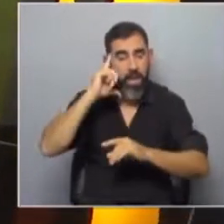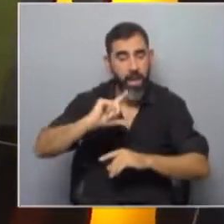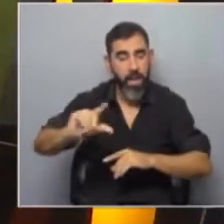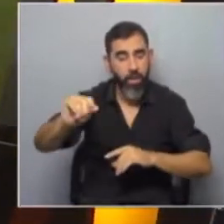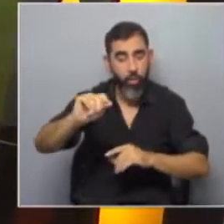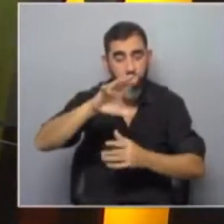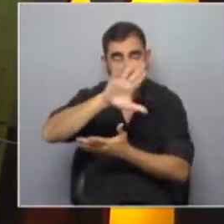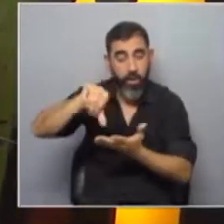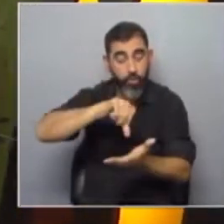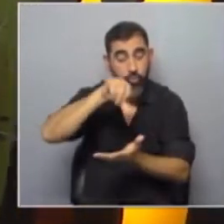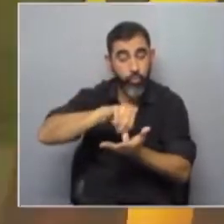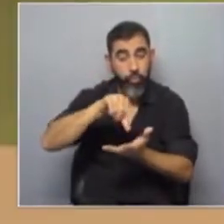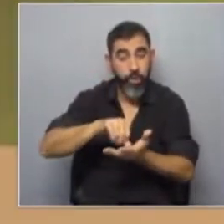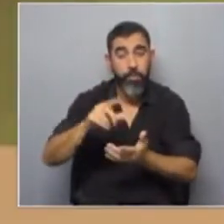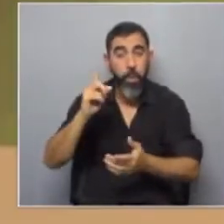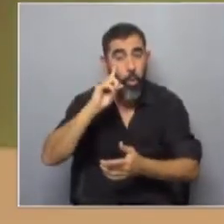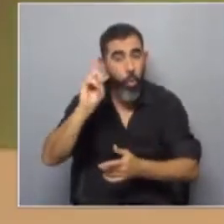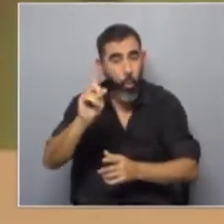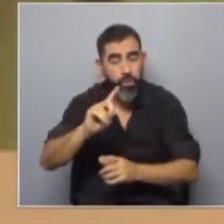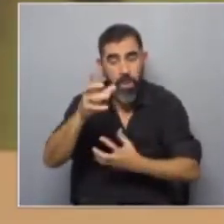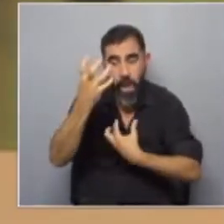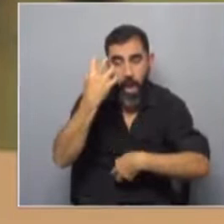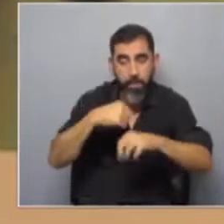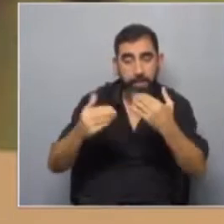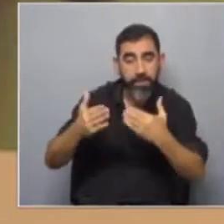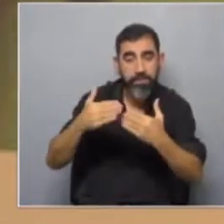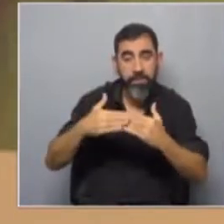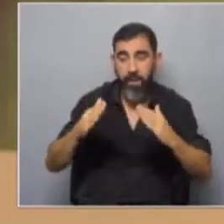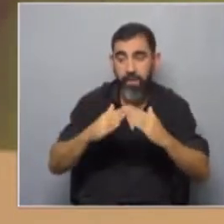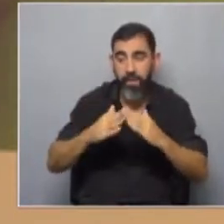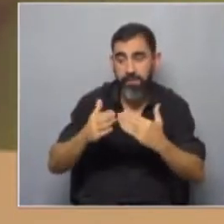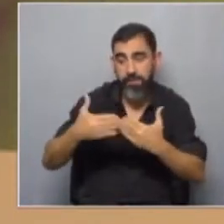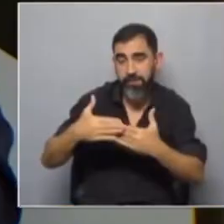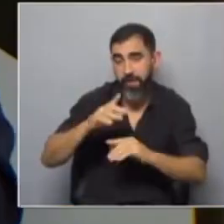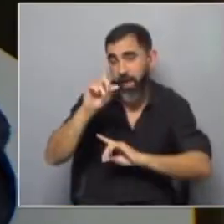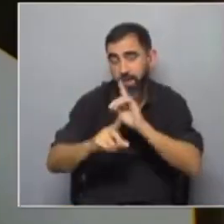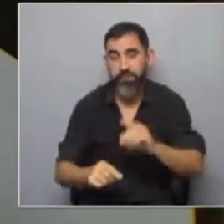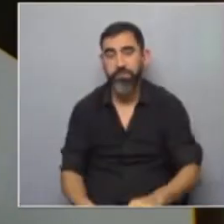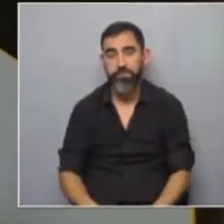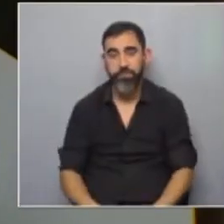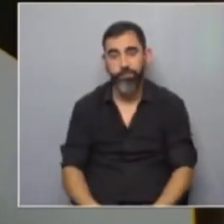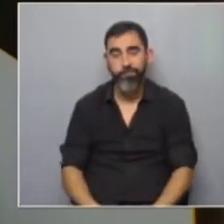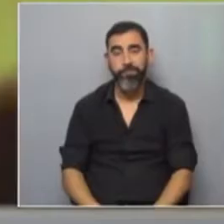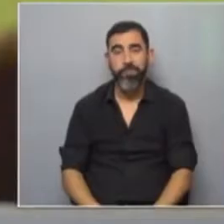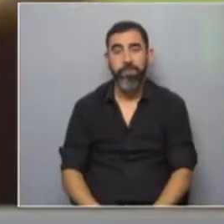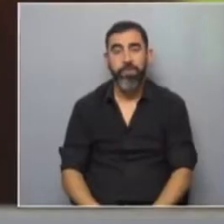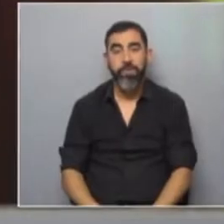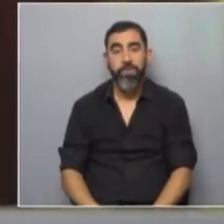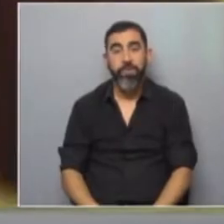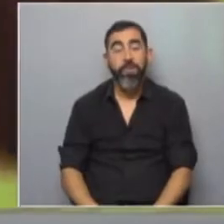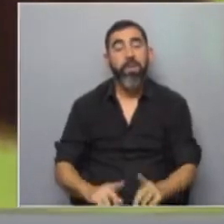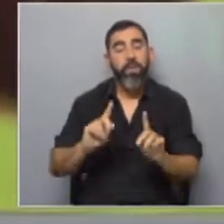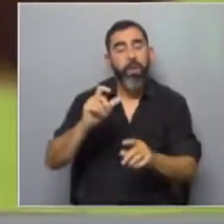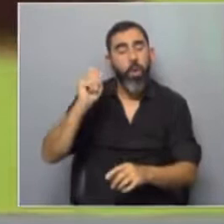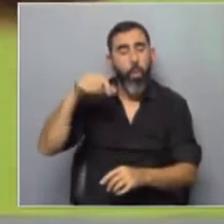no solo es que no salimos a buscar suficientes especies, sino que tampoco conocemos lo suficiente sobre las especies que sí están. Claro. Y por eso